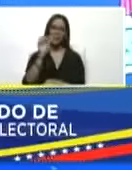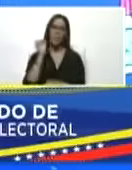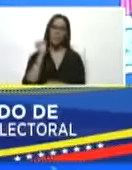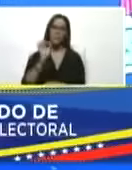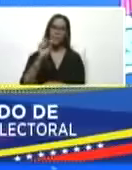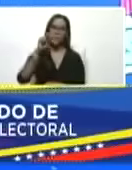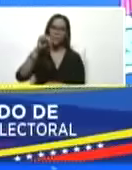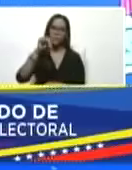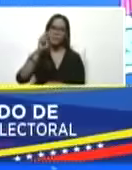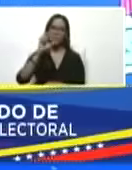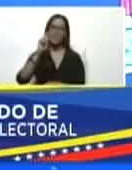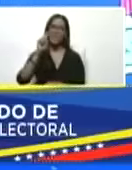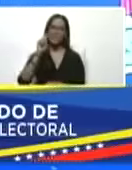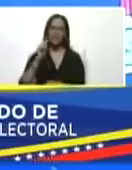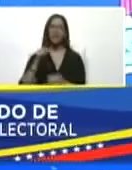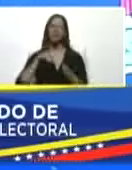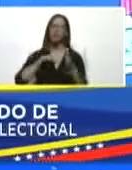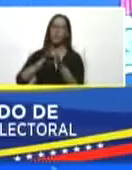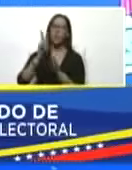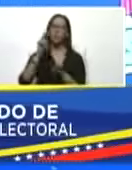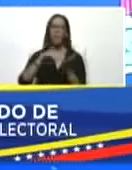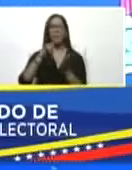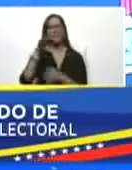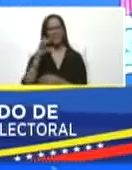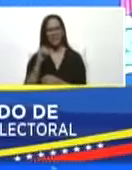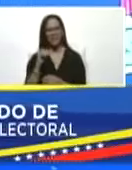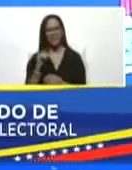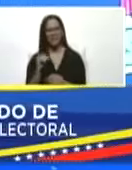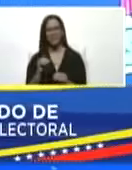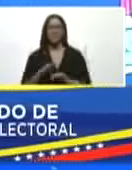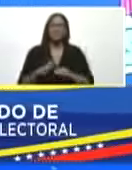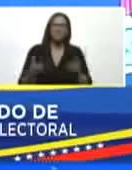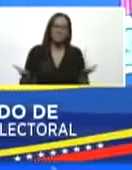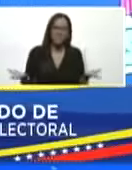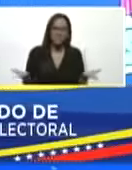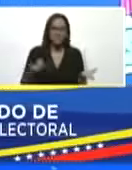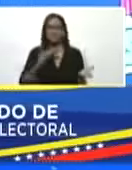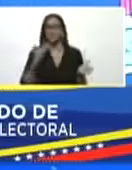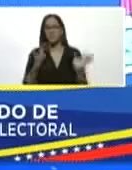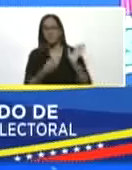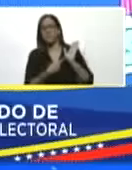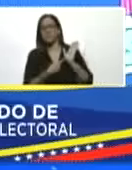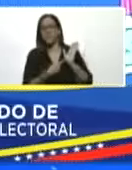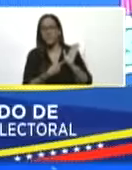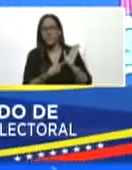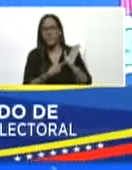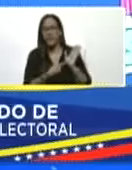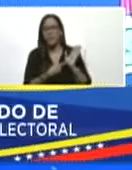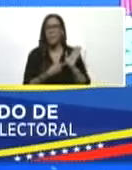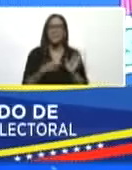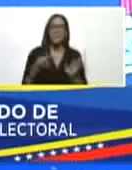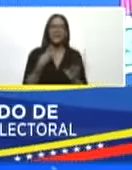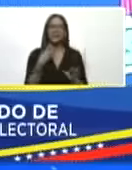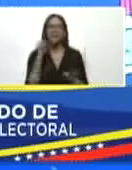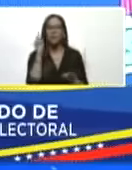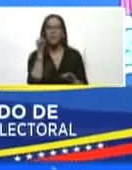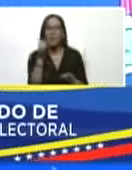7T.net rumbo al 2030. Nada más y nada menos. Para que vos